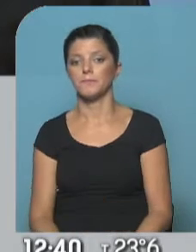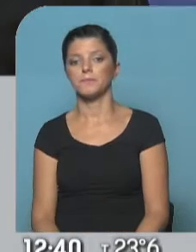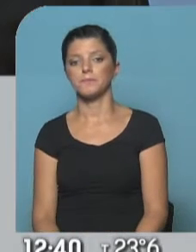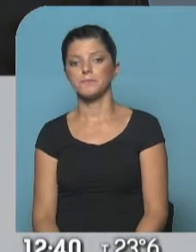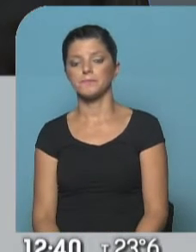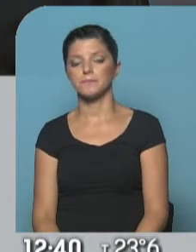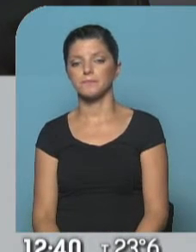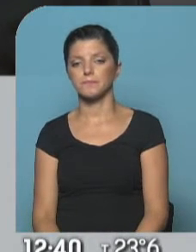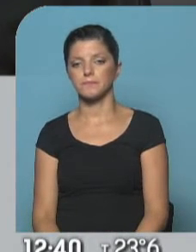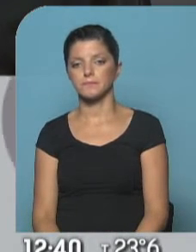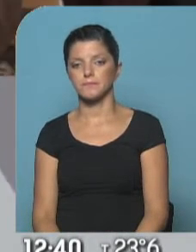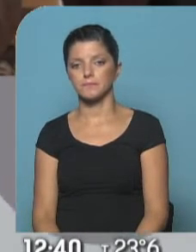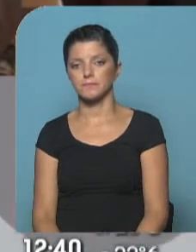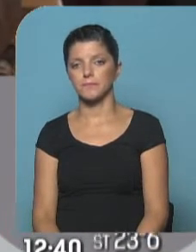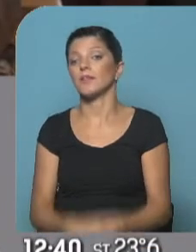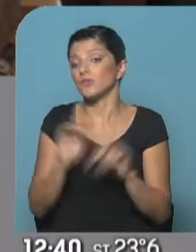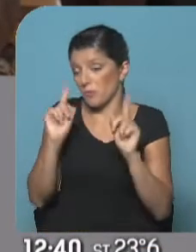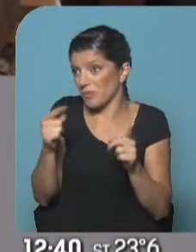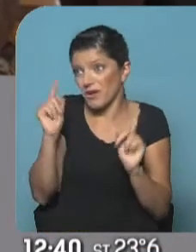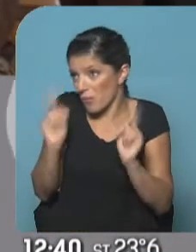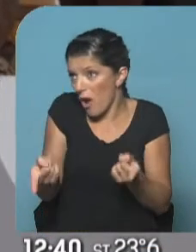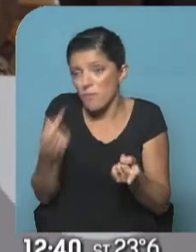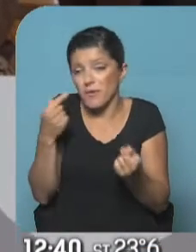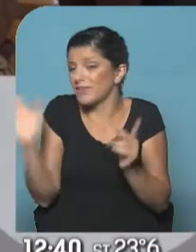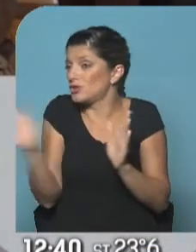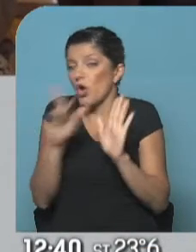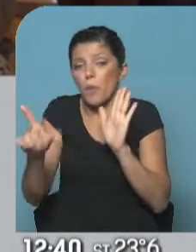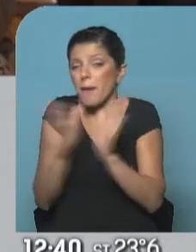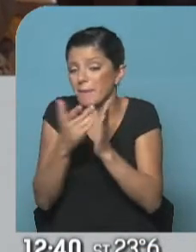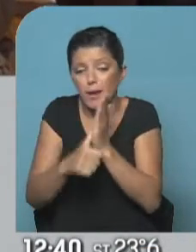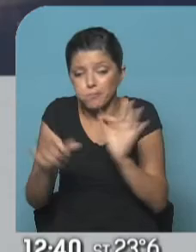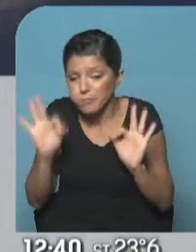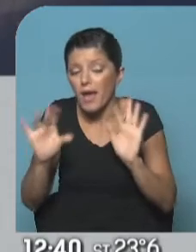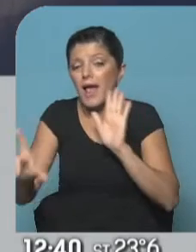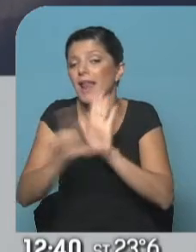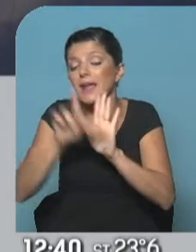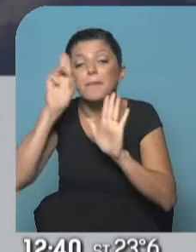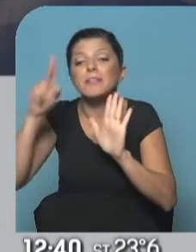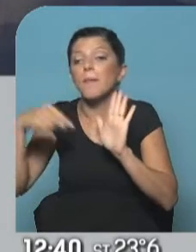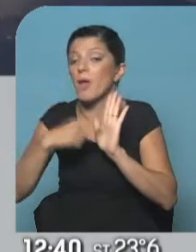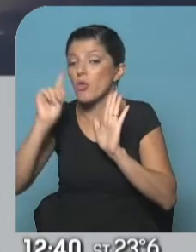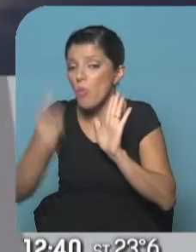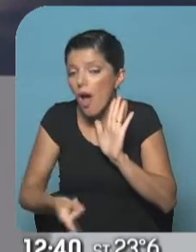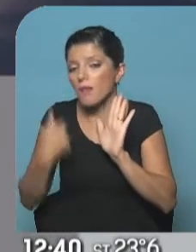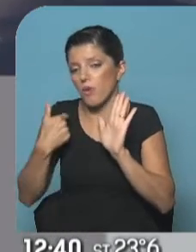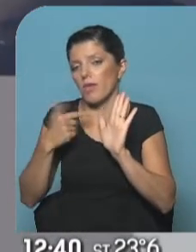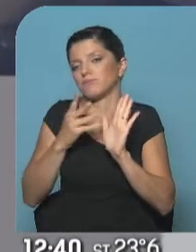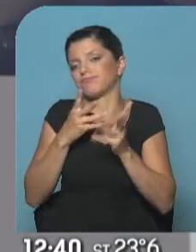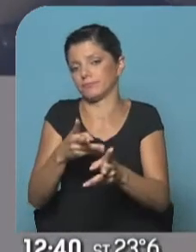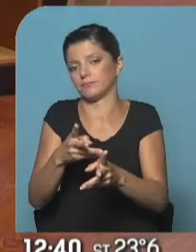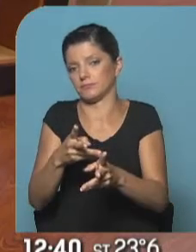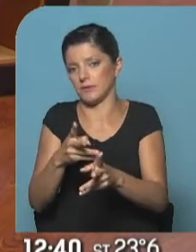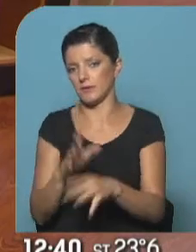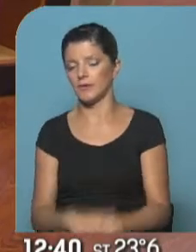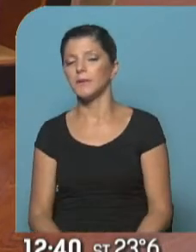legalidad puede surgir el terror o como quieran llamarlo en esta mesa. Lo cierto es que el sistema de lotería,